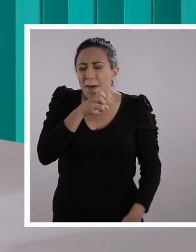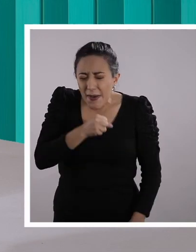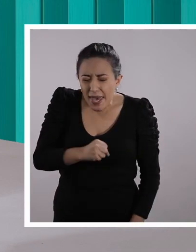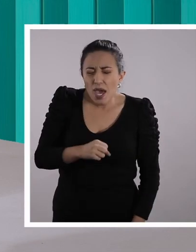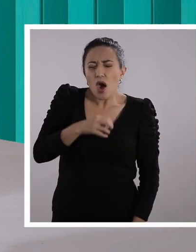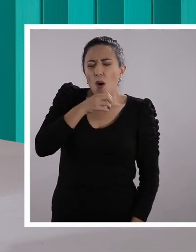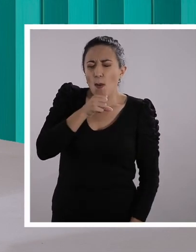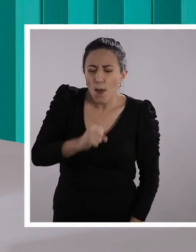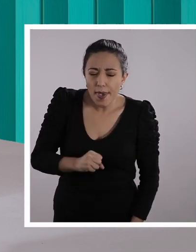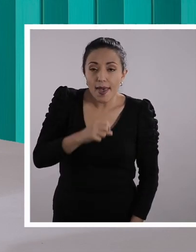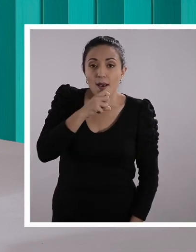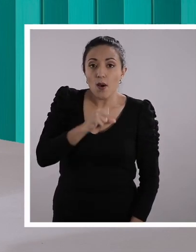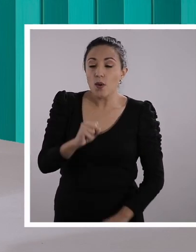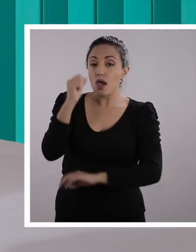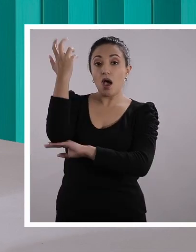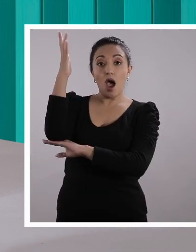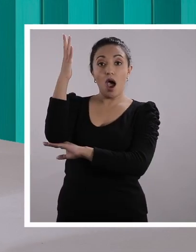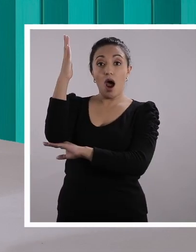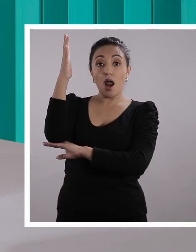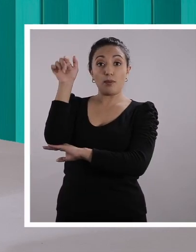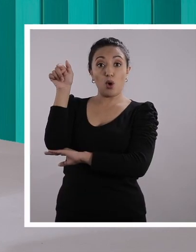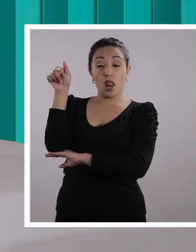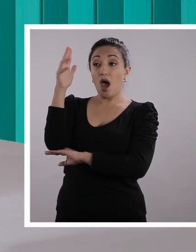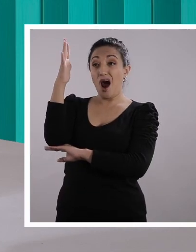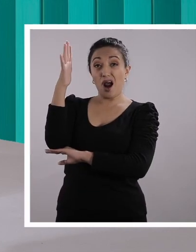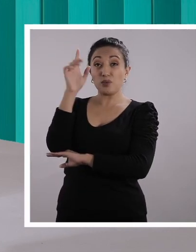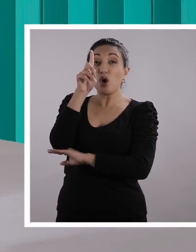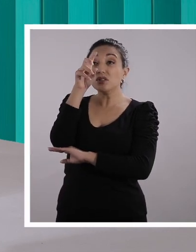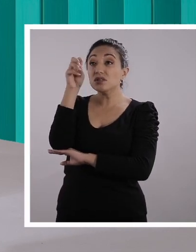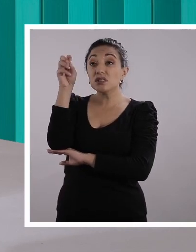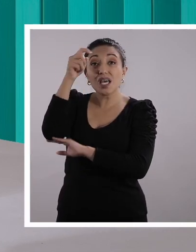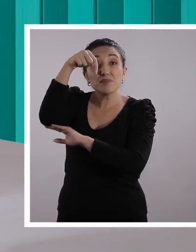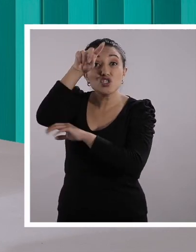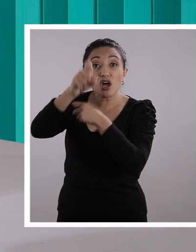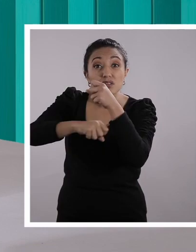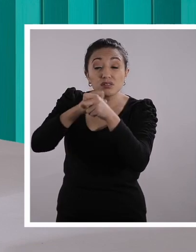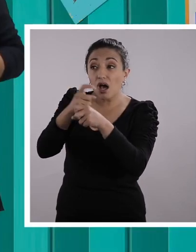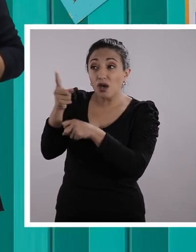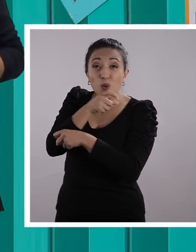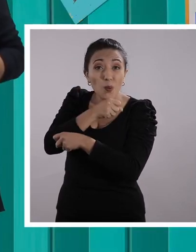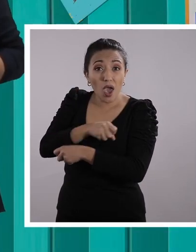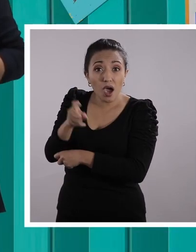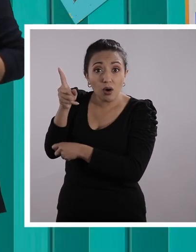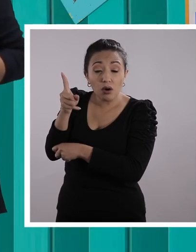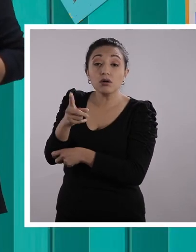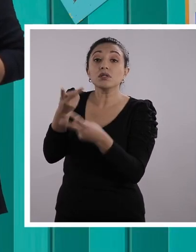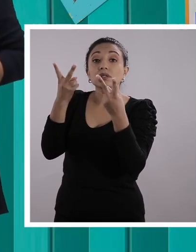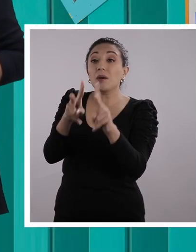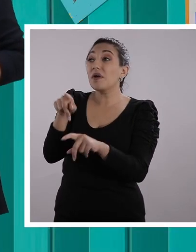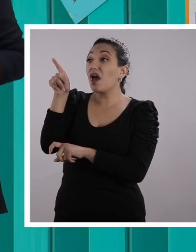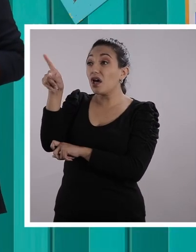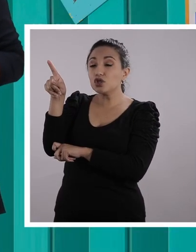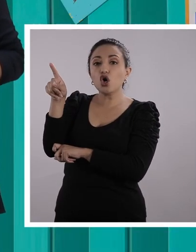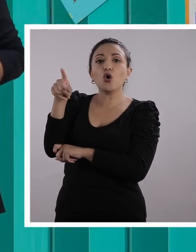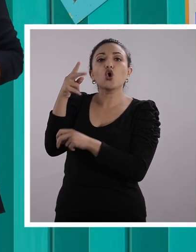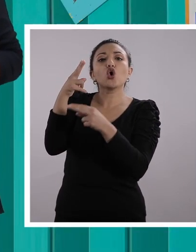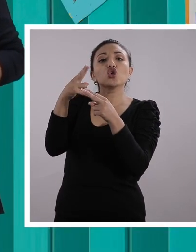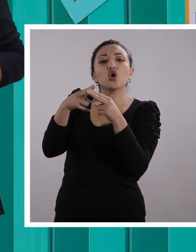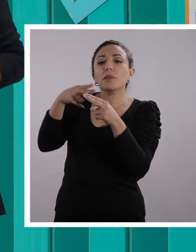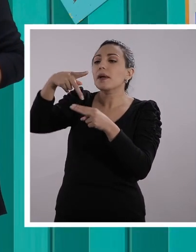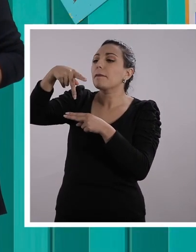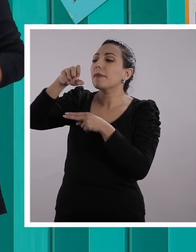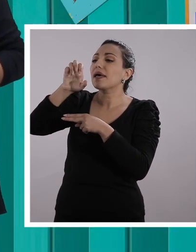se imaginan tanto tiempo en el planeta tierra de estos árboles además estos árboles están